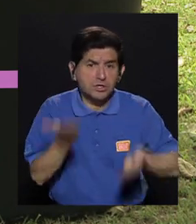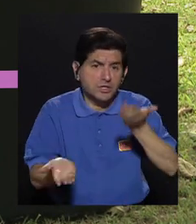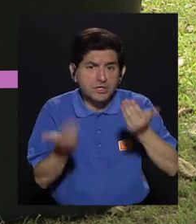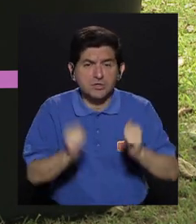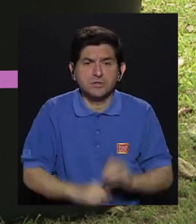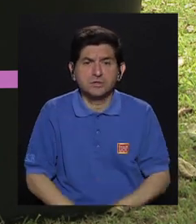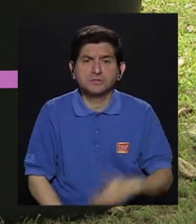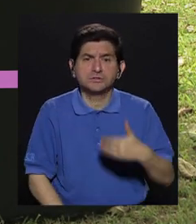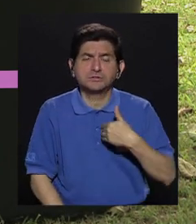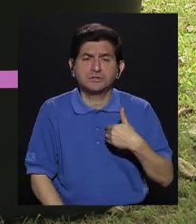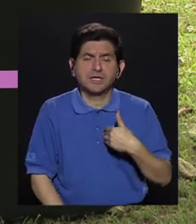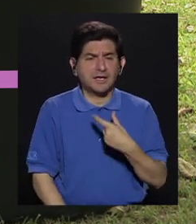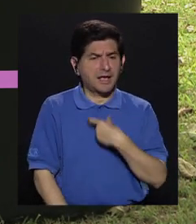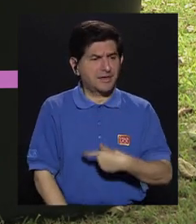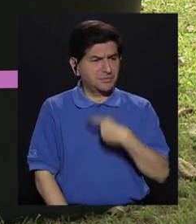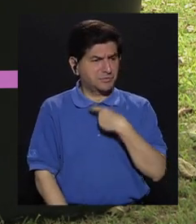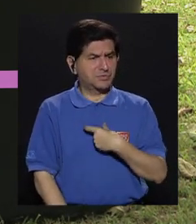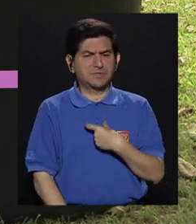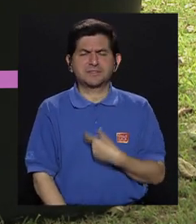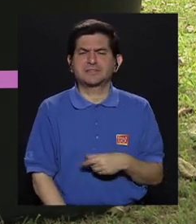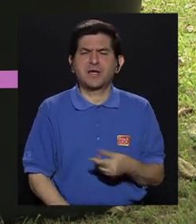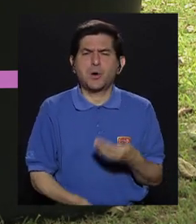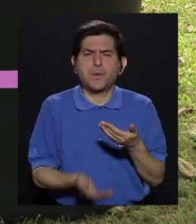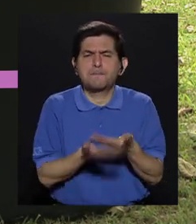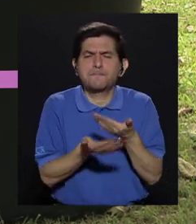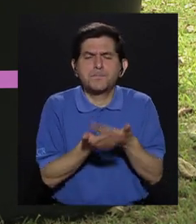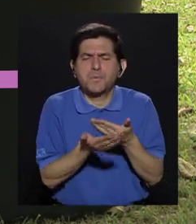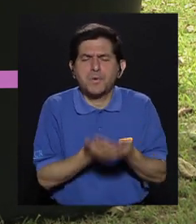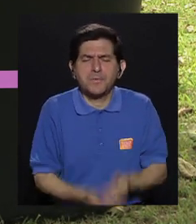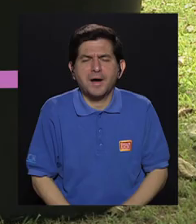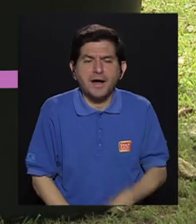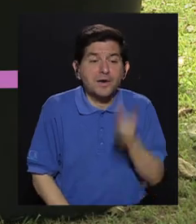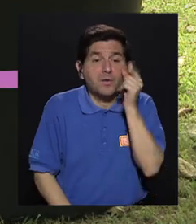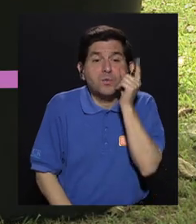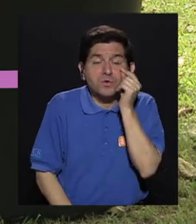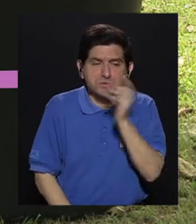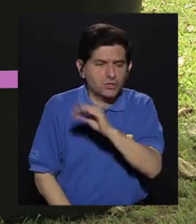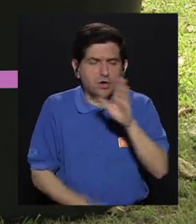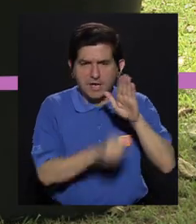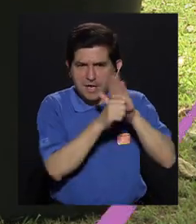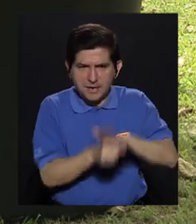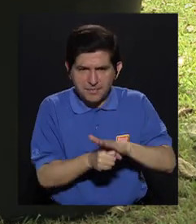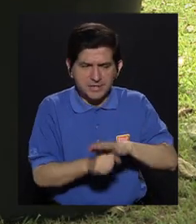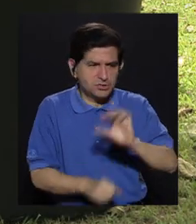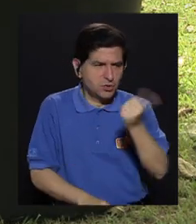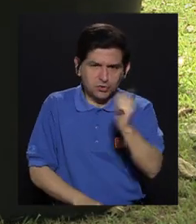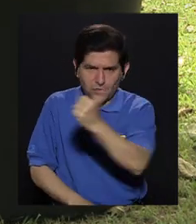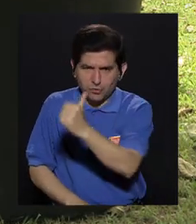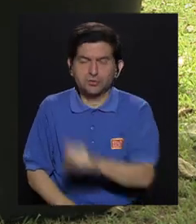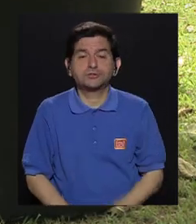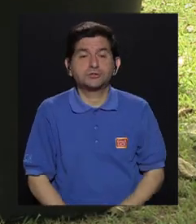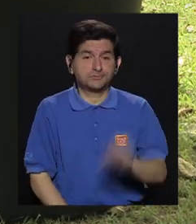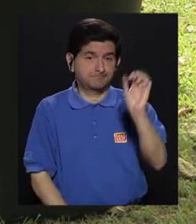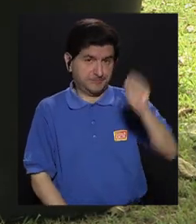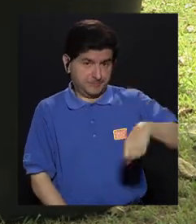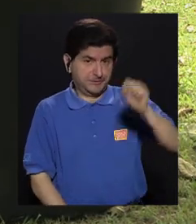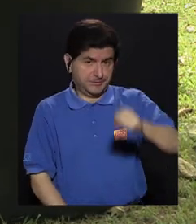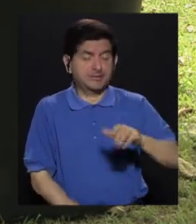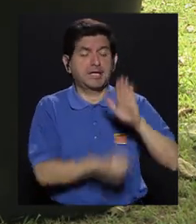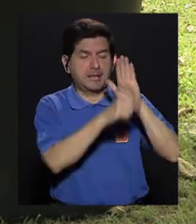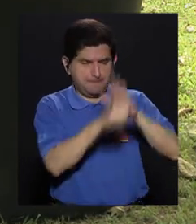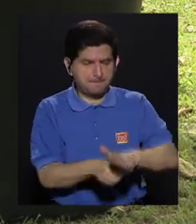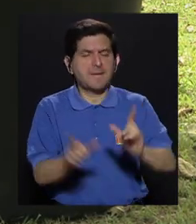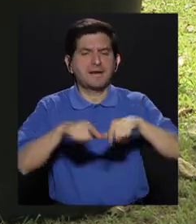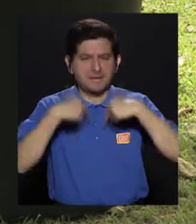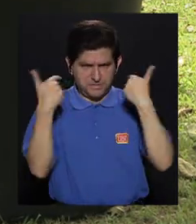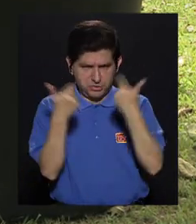esas todavía son niños, tienen un deseo por experimentar, curiosear, más la presión de los mismos pares. Sí, efectivamente, siempre hay